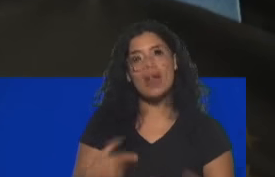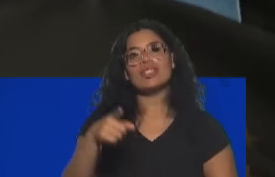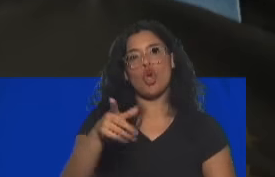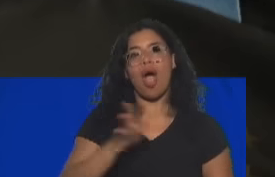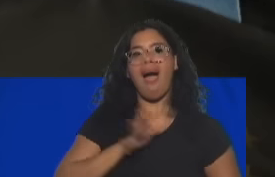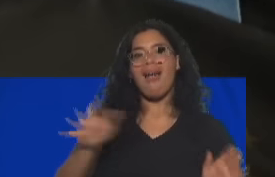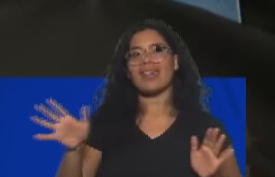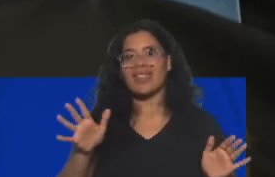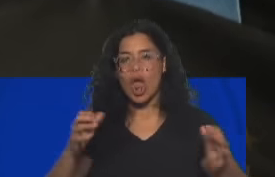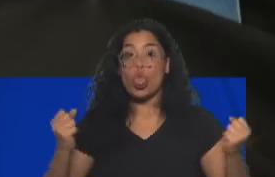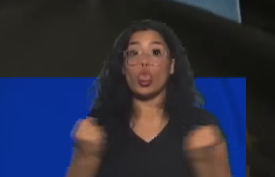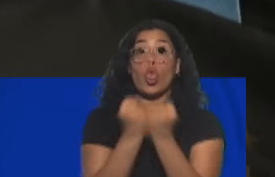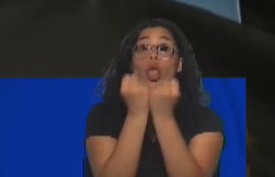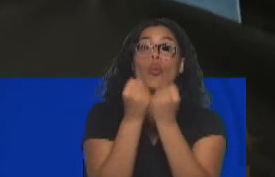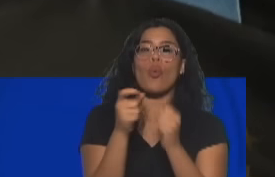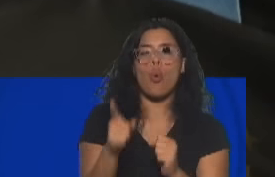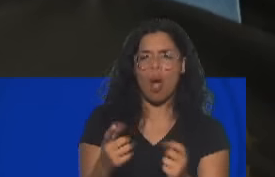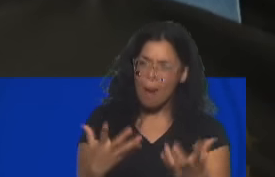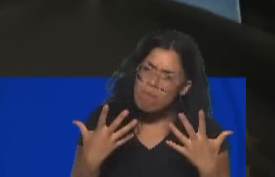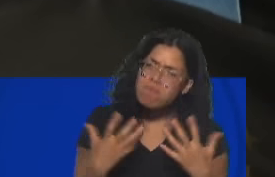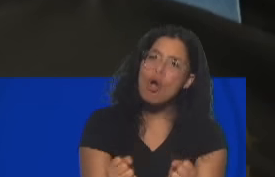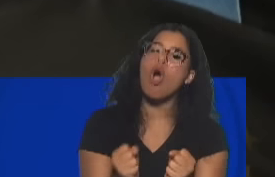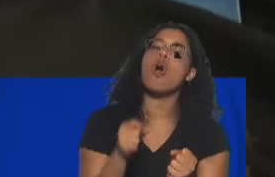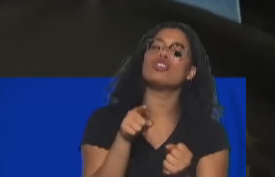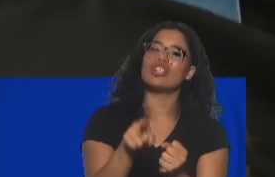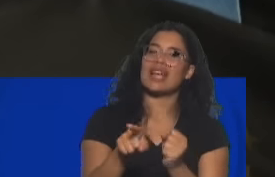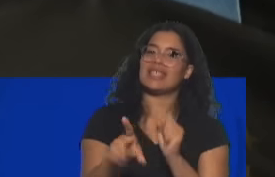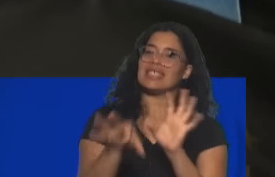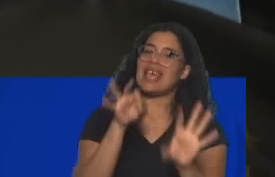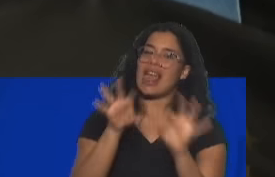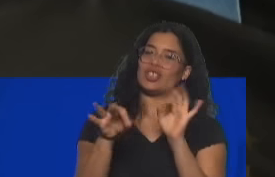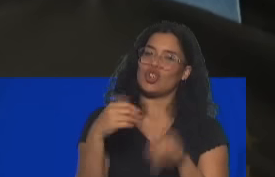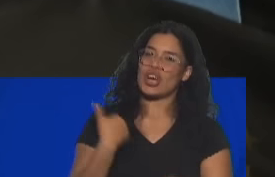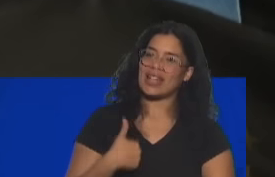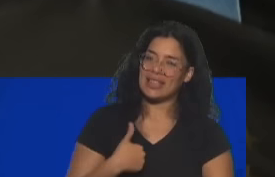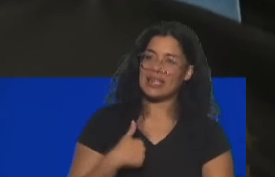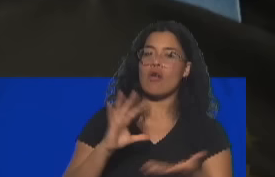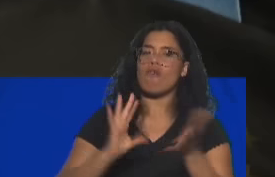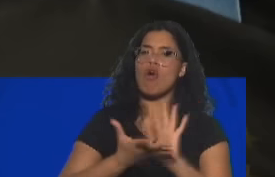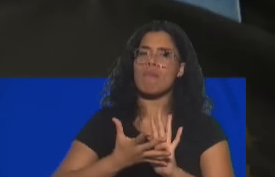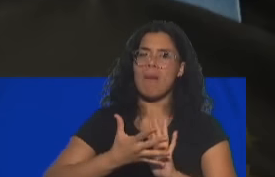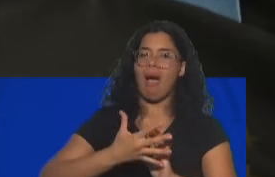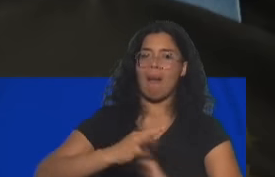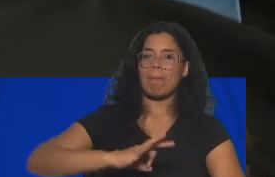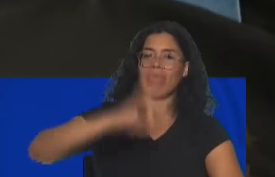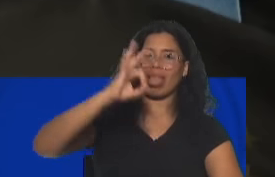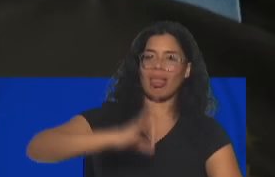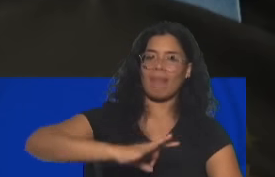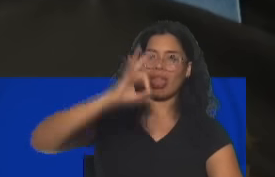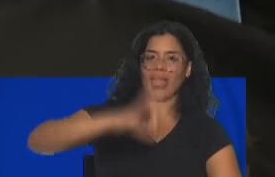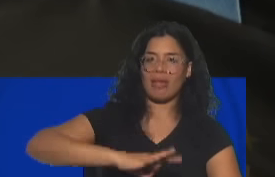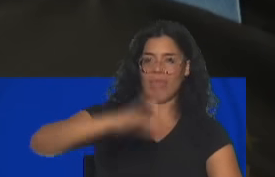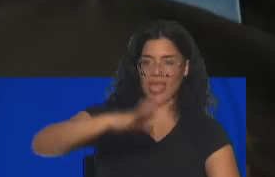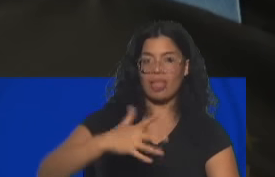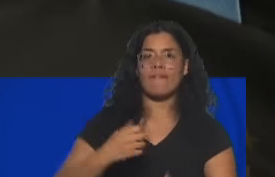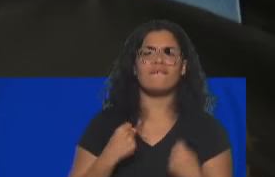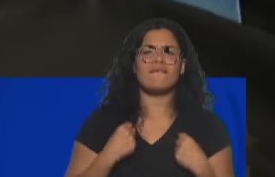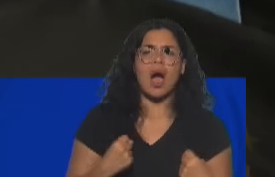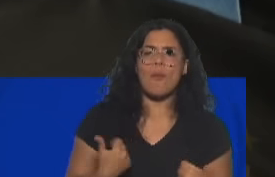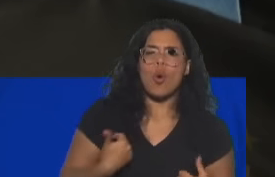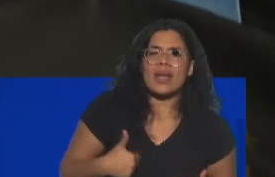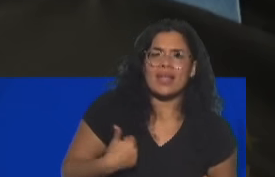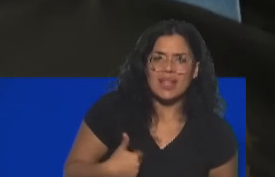a esta selección con sus redes. Vamos a Argentina, Emiliano Martínez